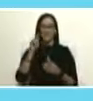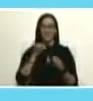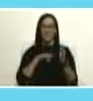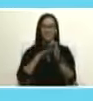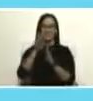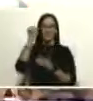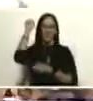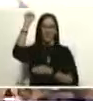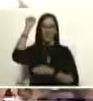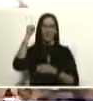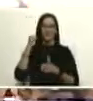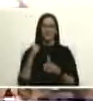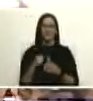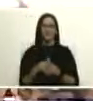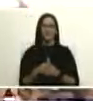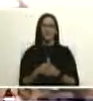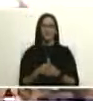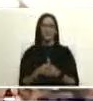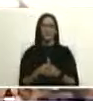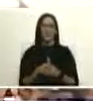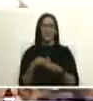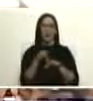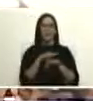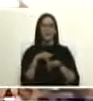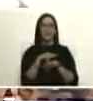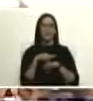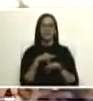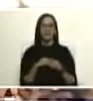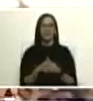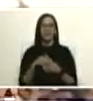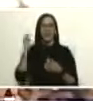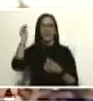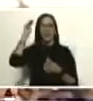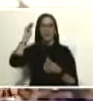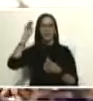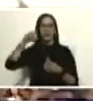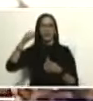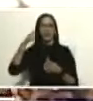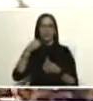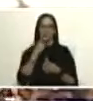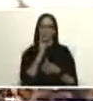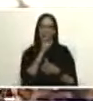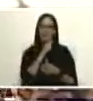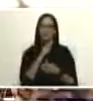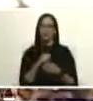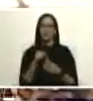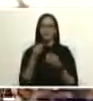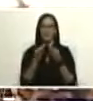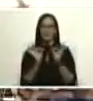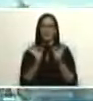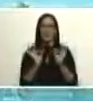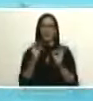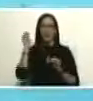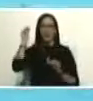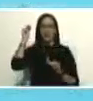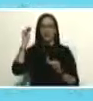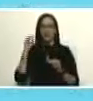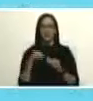Avanzadora, la ministra, maestra mayor la llamo yo, tremenda maestra,